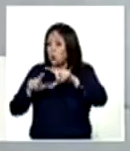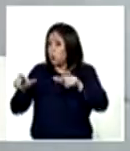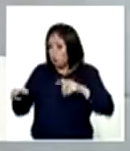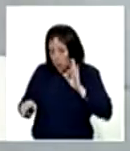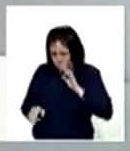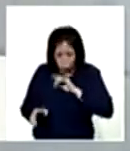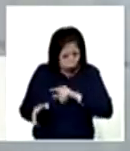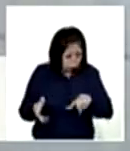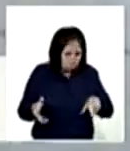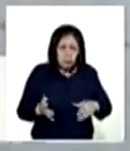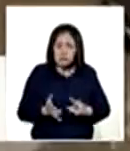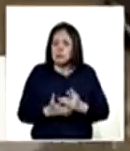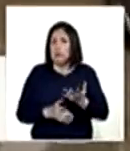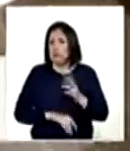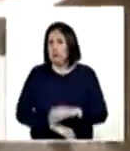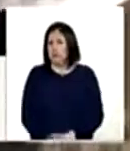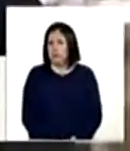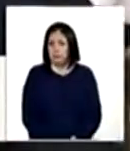infecciosos.